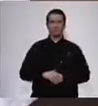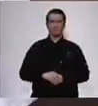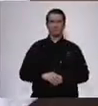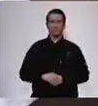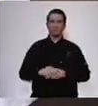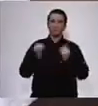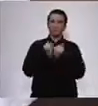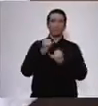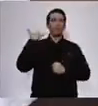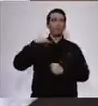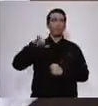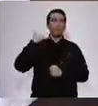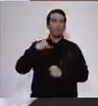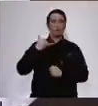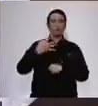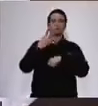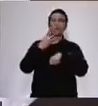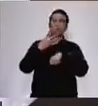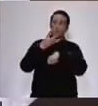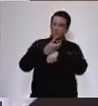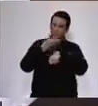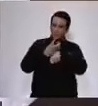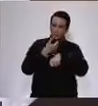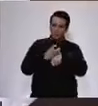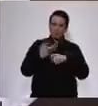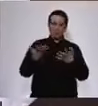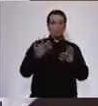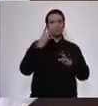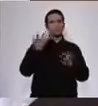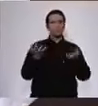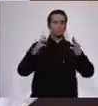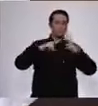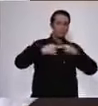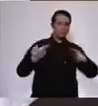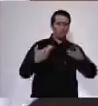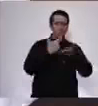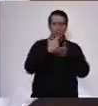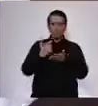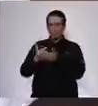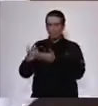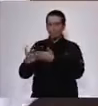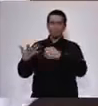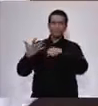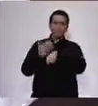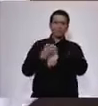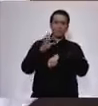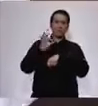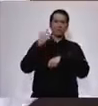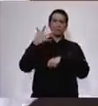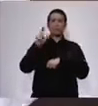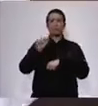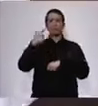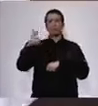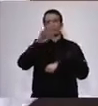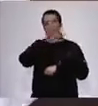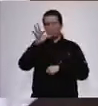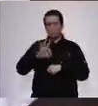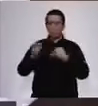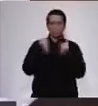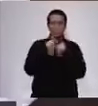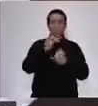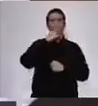nacional asimismo hoy yucatán es la tercera entidad con mayor vinculación de las mujeres en la economía estatal con el 45.7